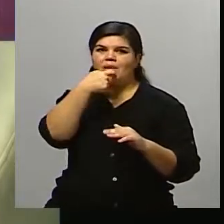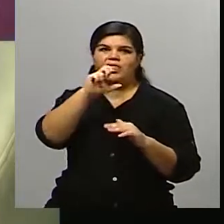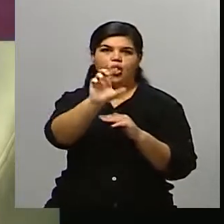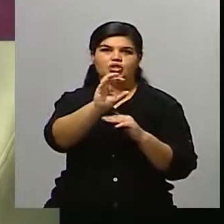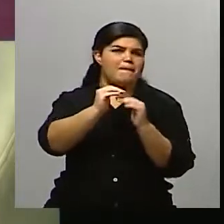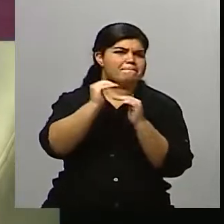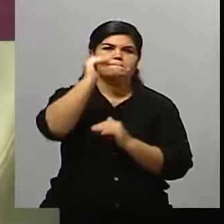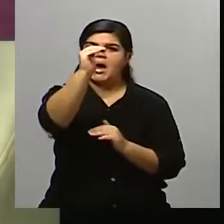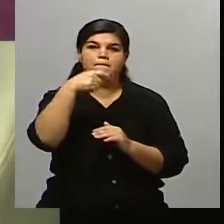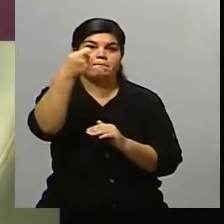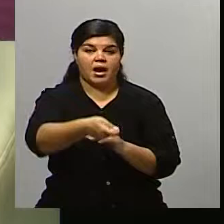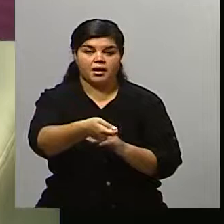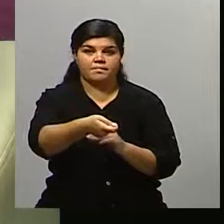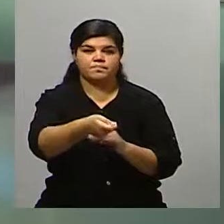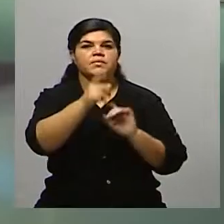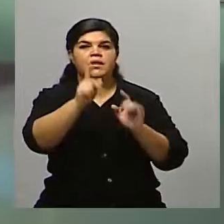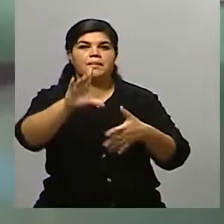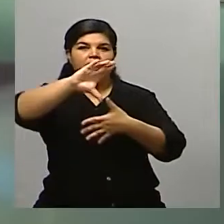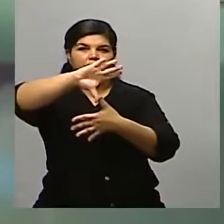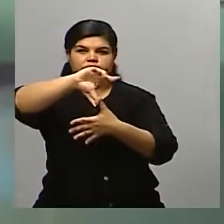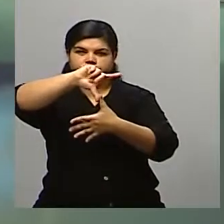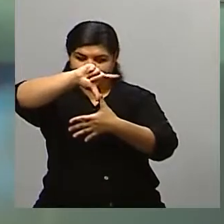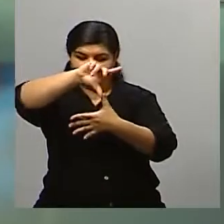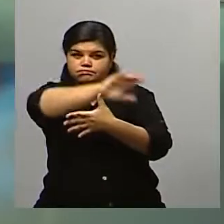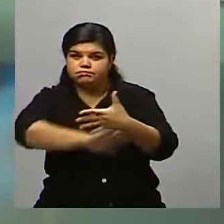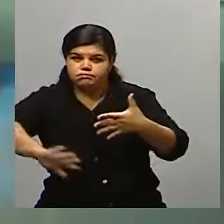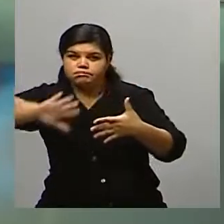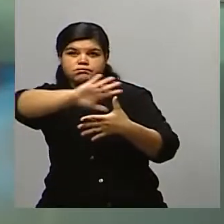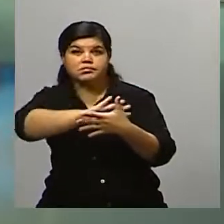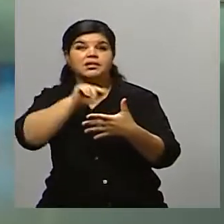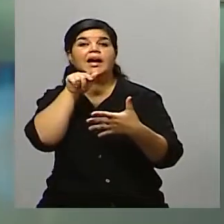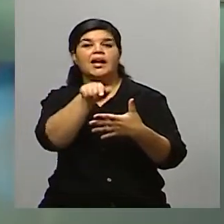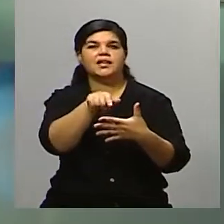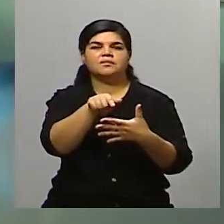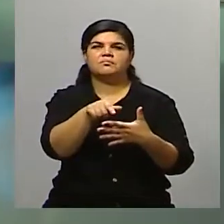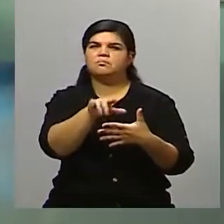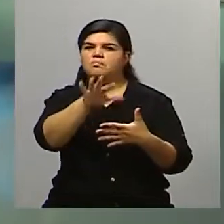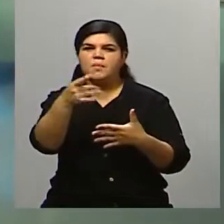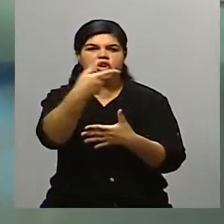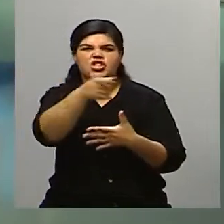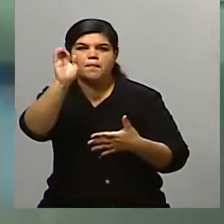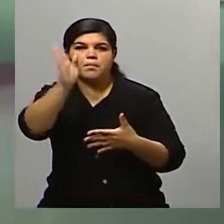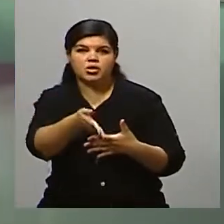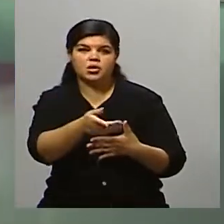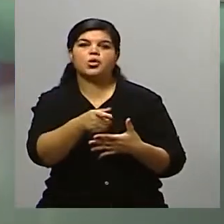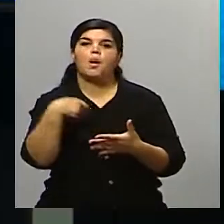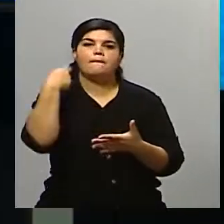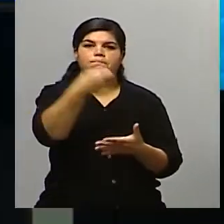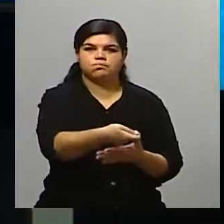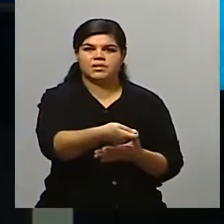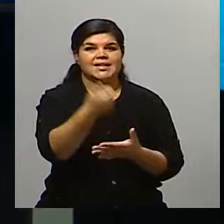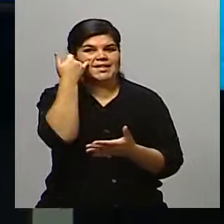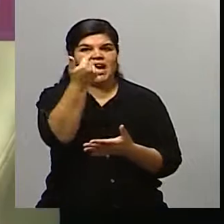más importante de nuestra región, de Latinoamérica, llegando casi al 100% de las personas en edad jubilatoria con un beneficio previsional, cosa que no